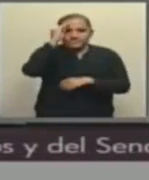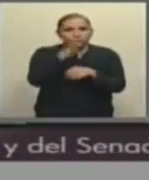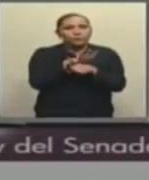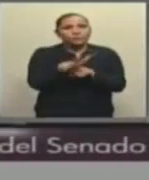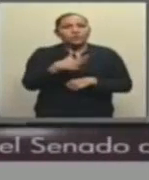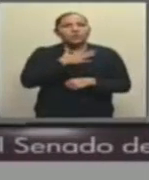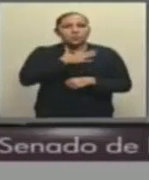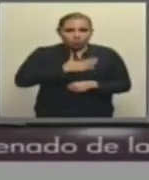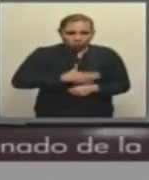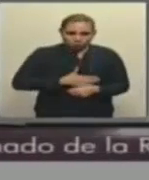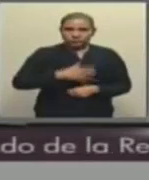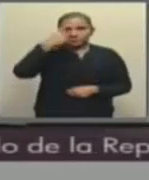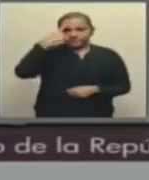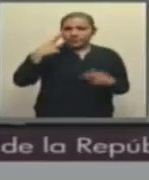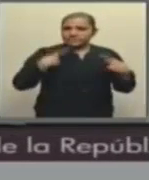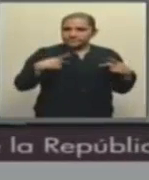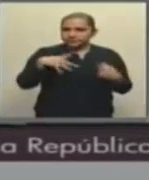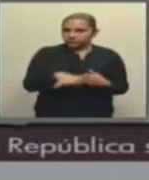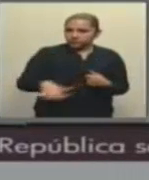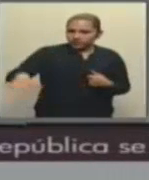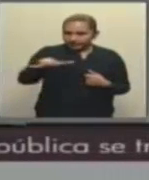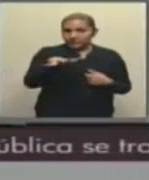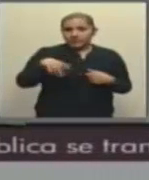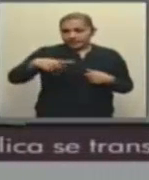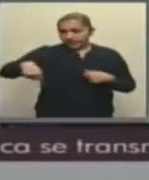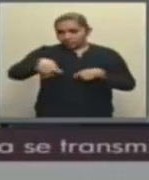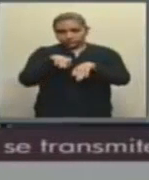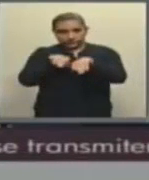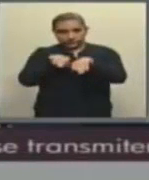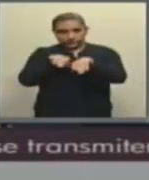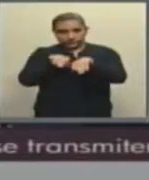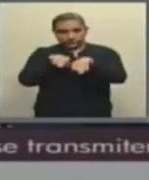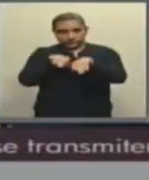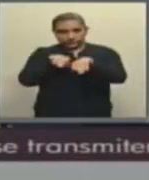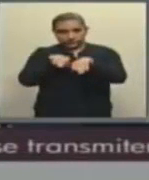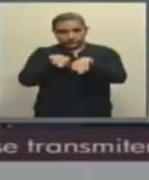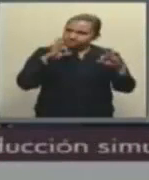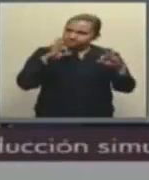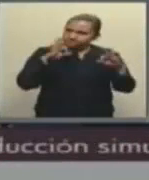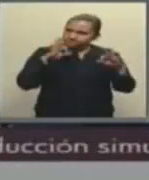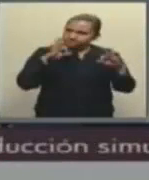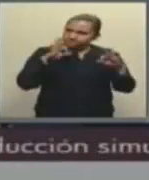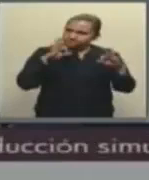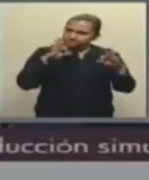Las y los trabajadores de México se lo merecen.